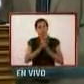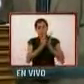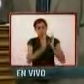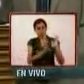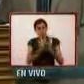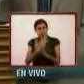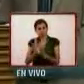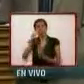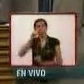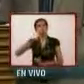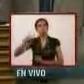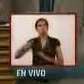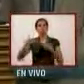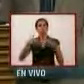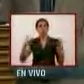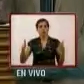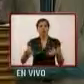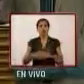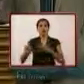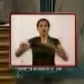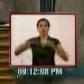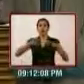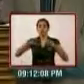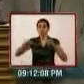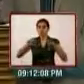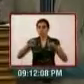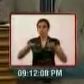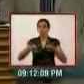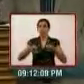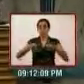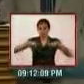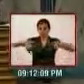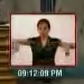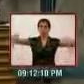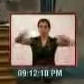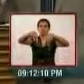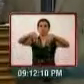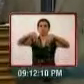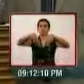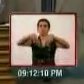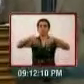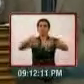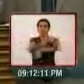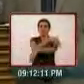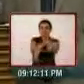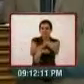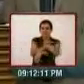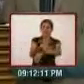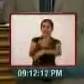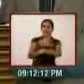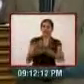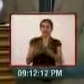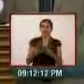organización popular, control perimetral de cuadras, avenidas, calles, como lo hicimos ayer.